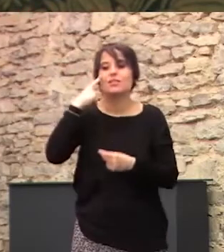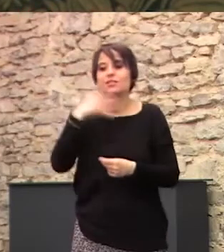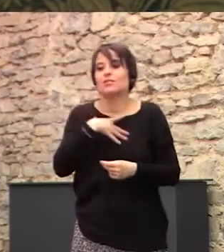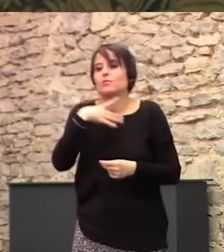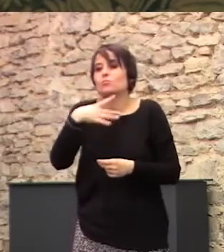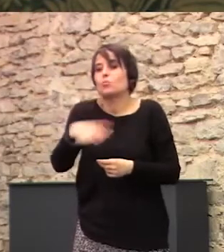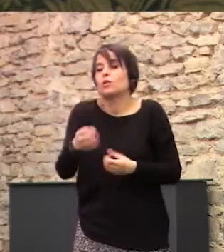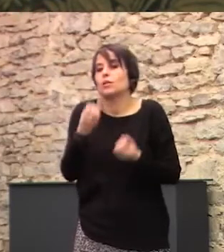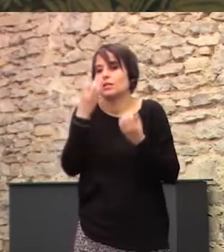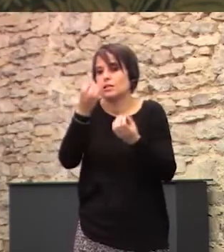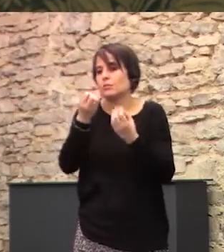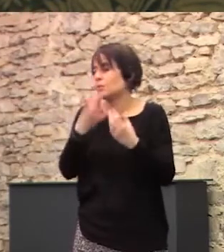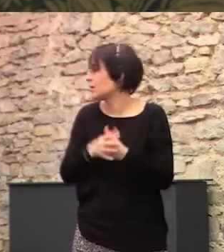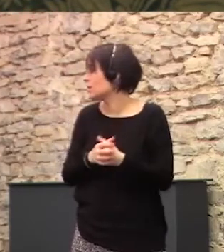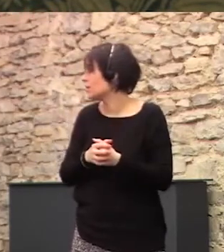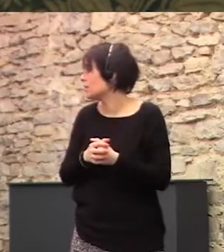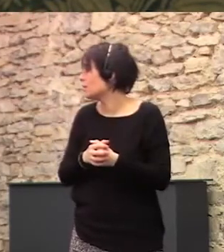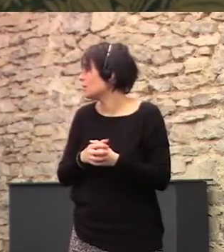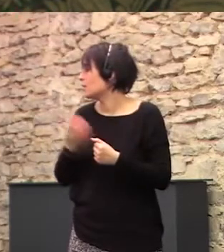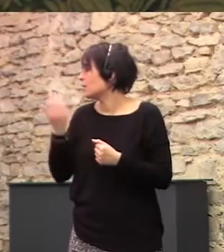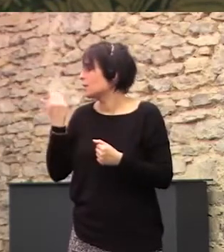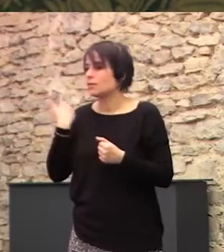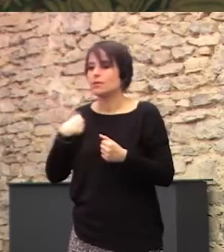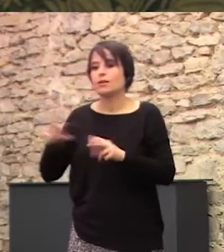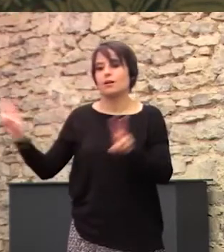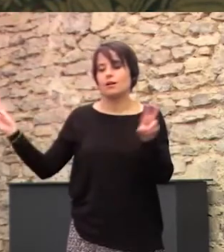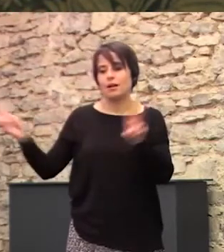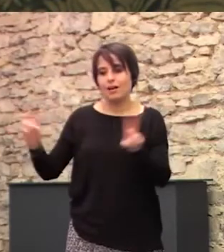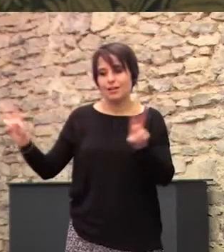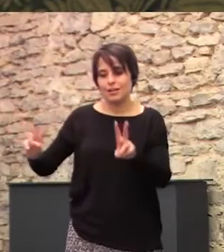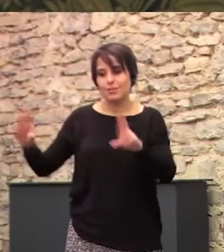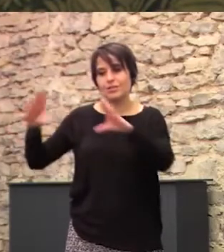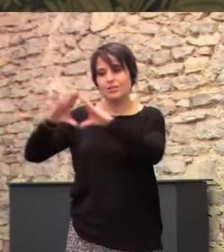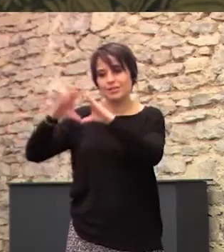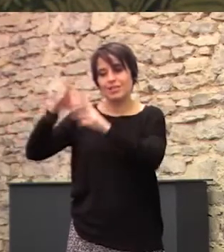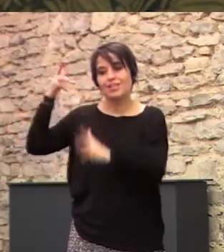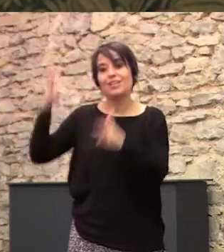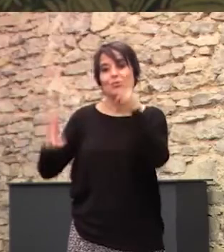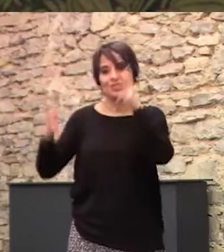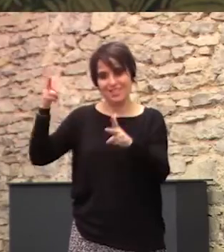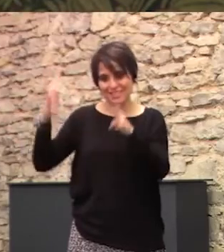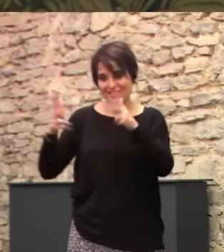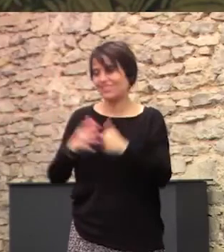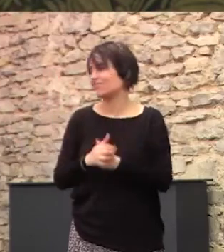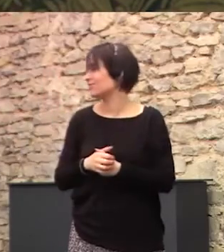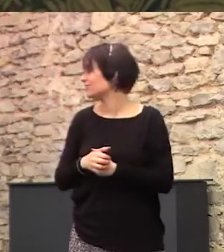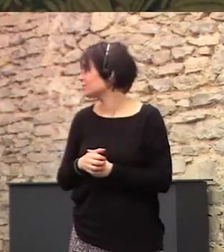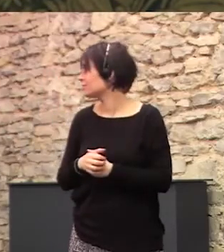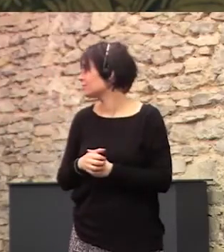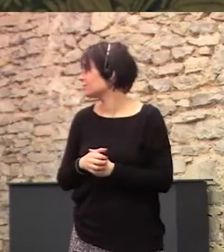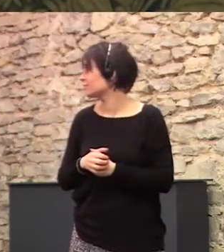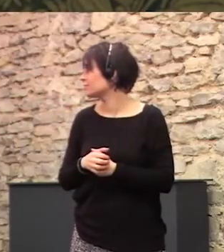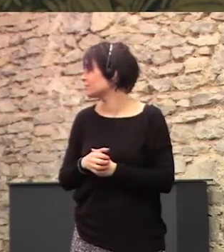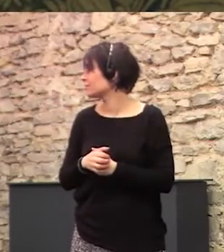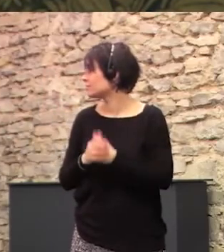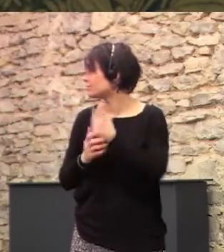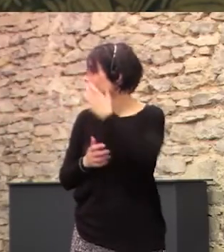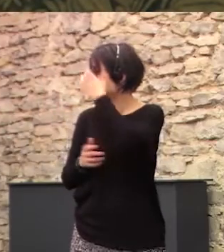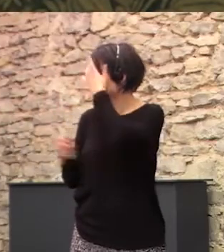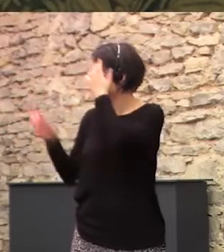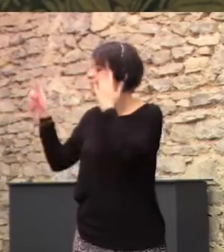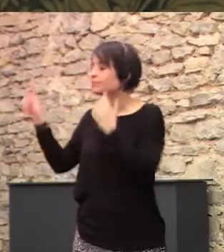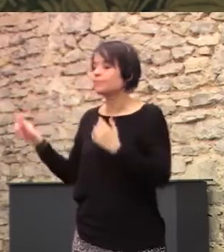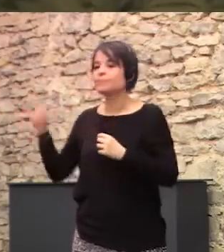comentar, ya como activistas feministas de Euskal Herria, ¿eh? Sí, es evidente